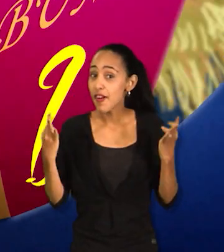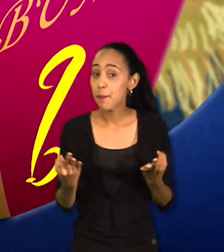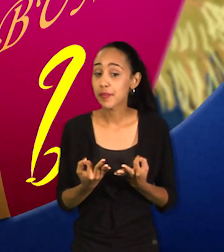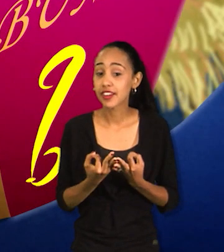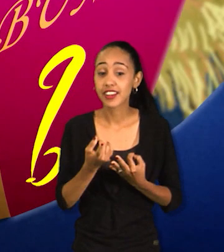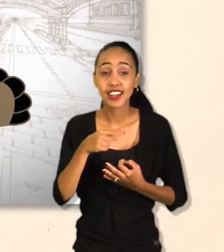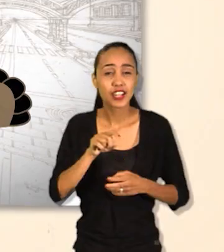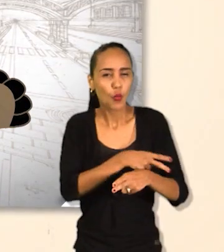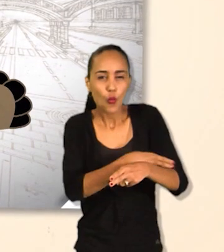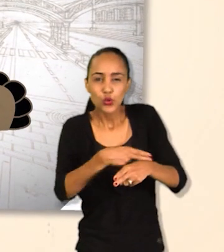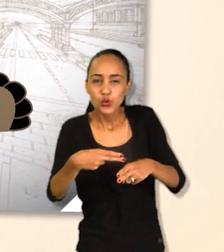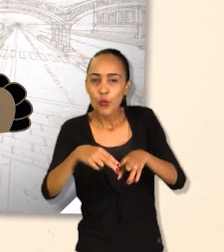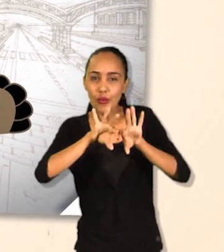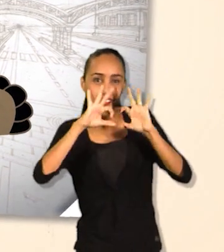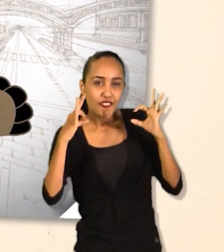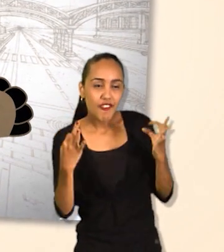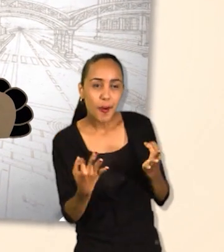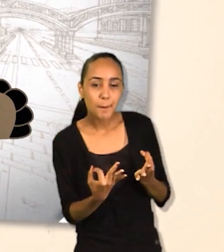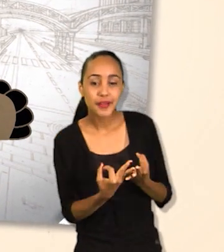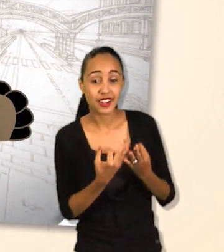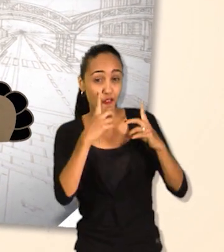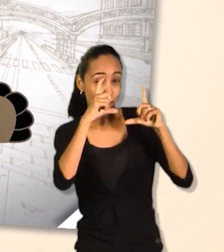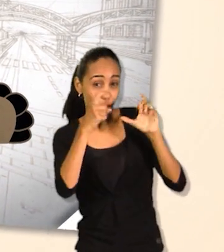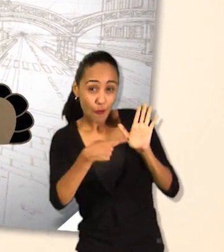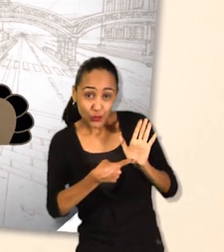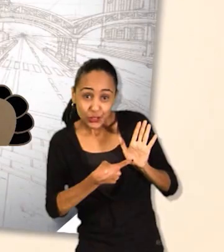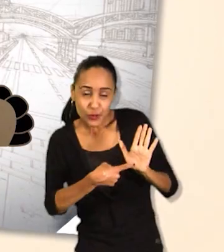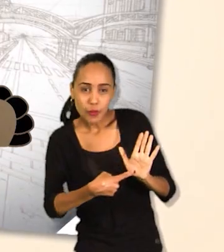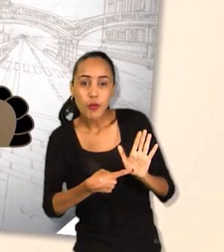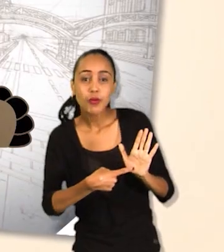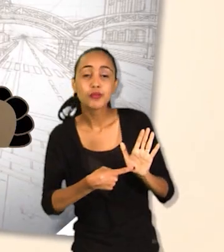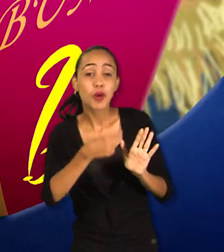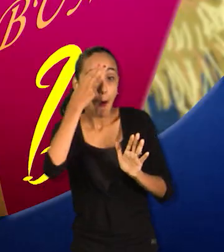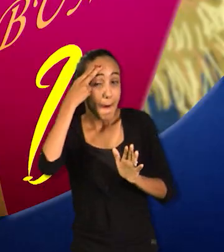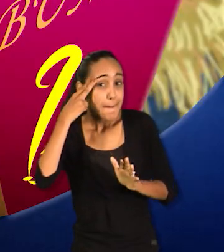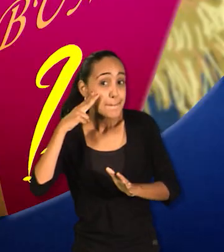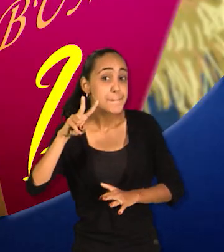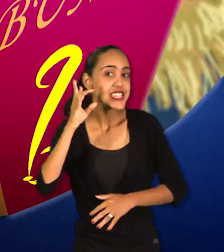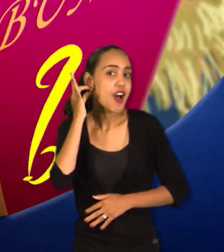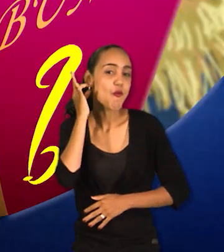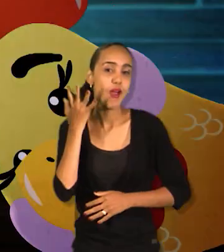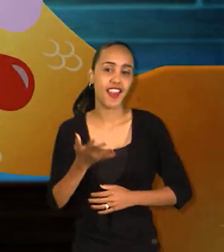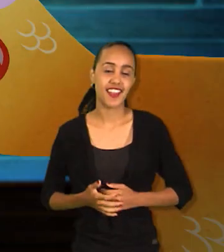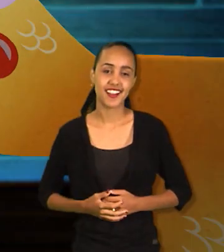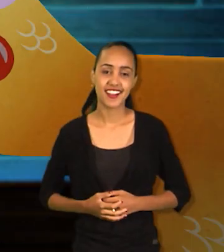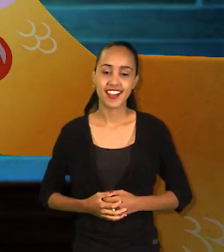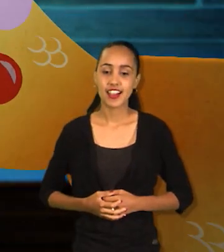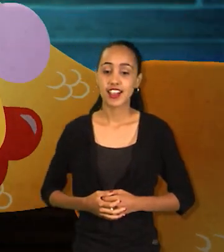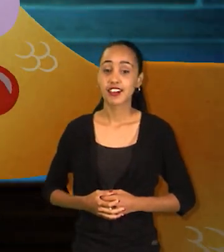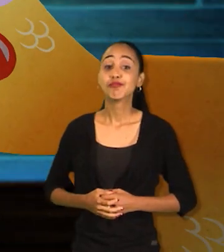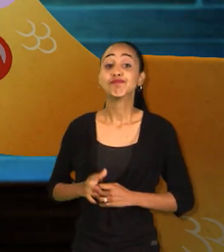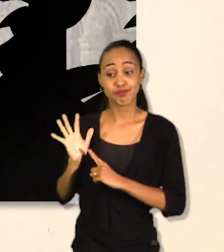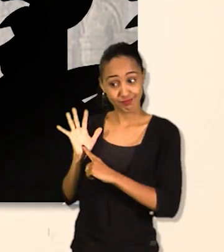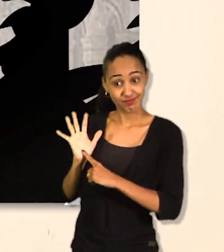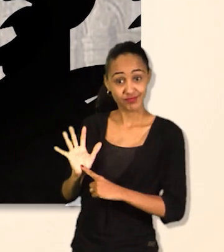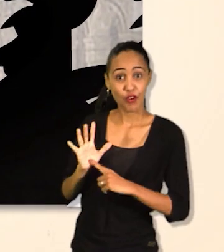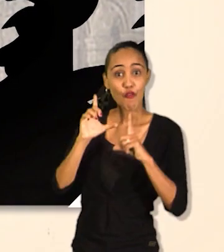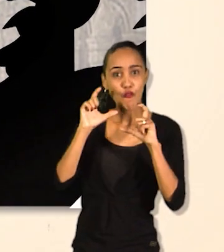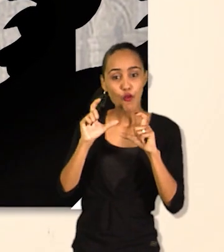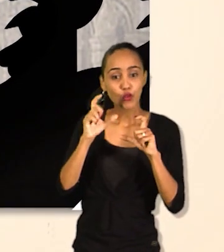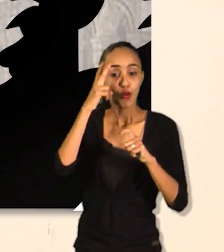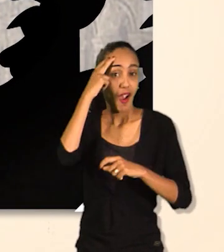son tus antepasados. Esta es... Oh, tu bisabuela. Este es tu